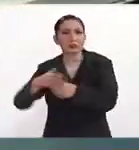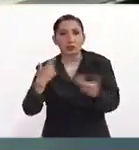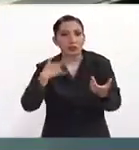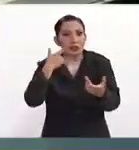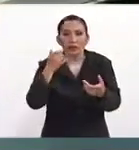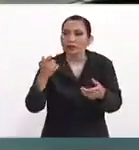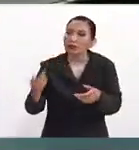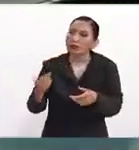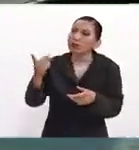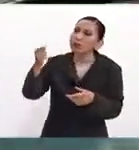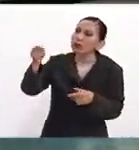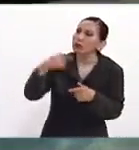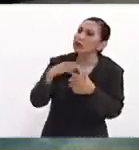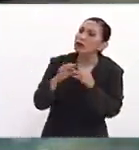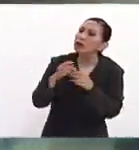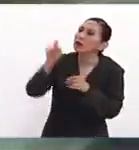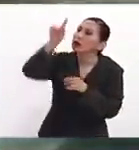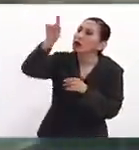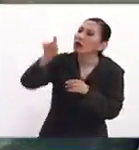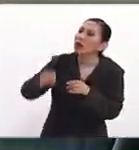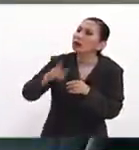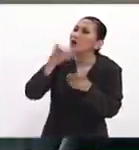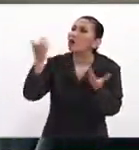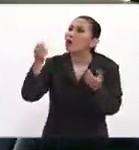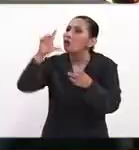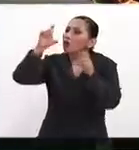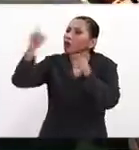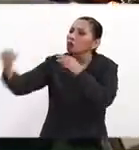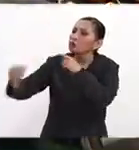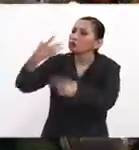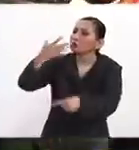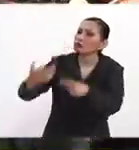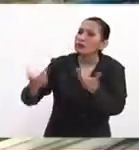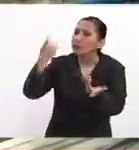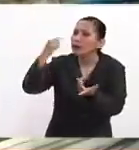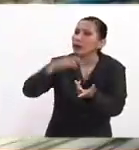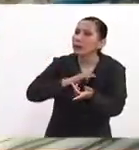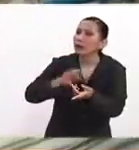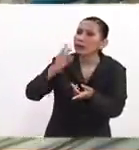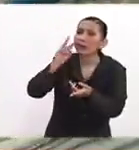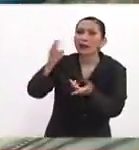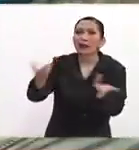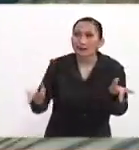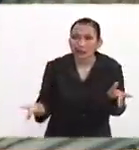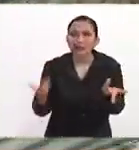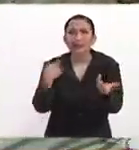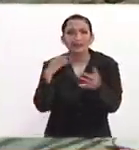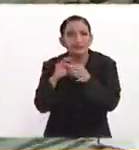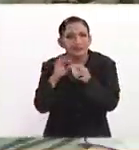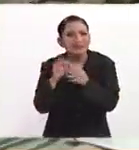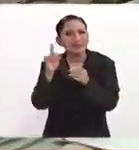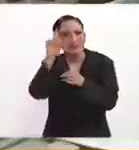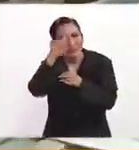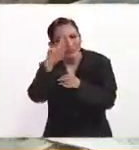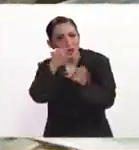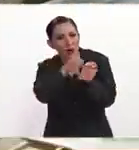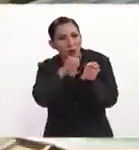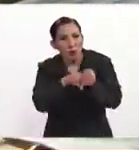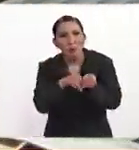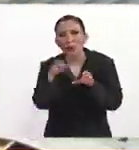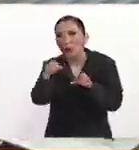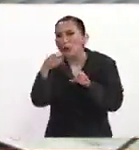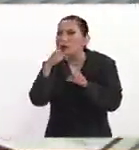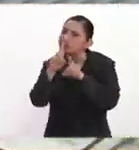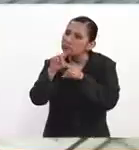tratamos de preguntarle, descríbame las grietas o sáquele una fotografía para que yo le indique, para que nuestro grupo le